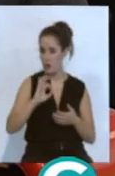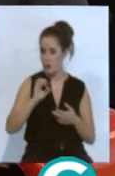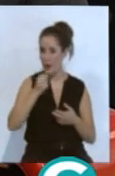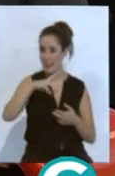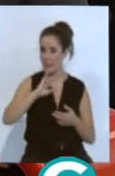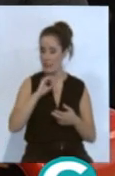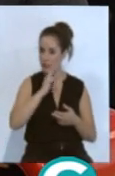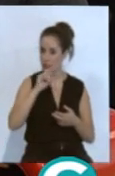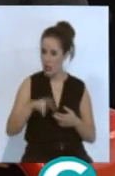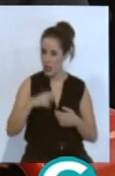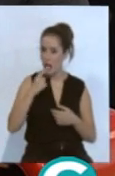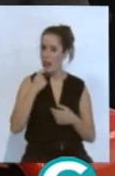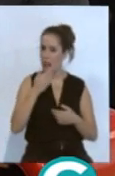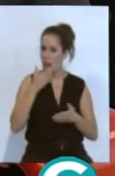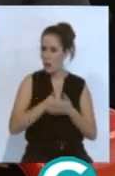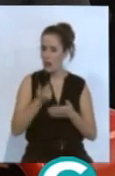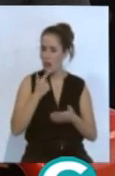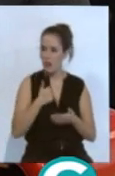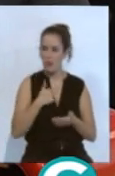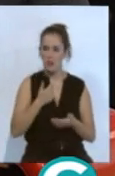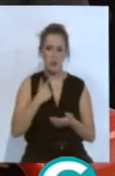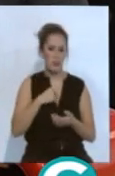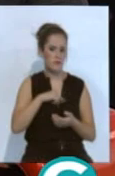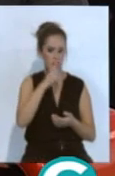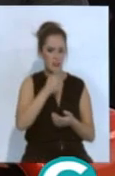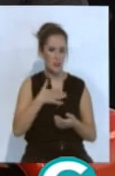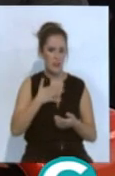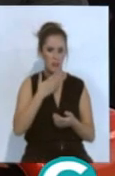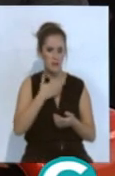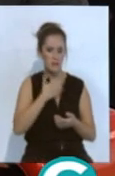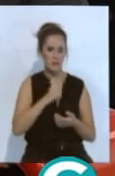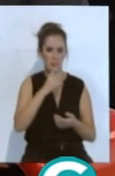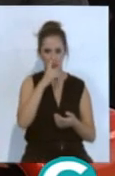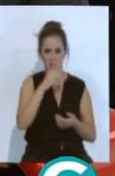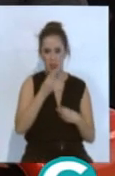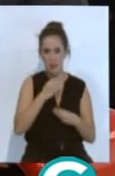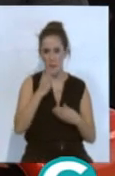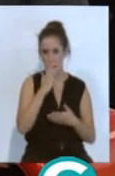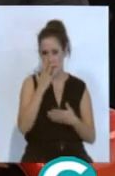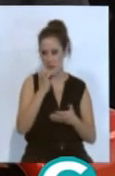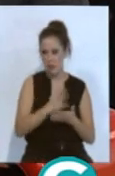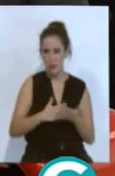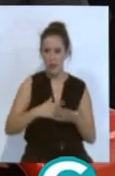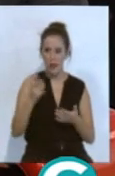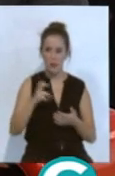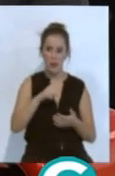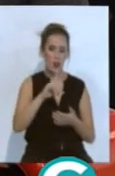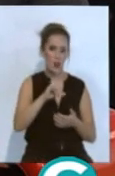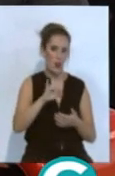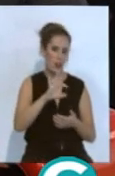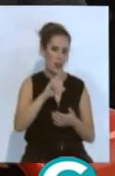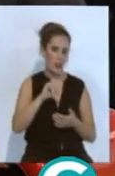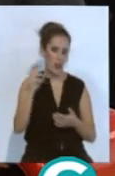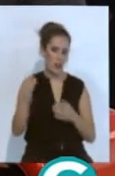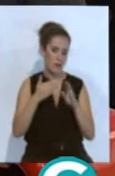él, la nómina. Se aburría, decía, si no tengo ganas de hacer este año el paso doble, digo, ¿por qué? Si lo hace muy bien. Y decía, es que ha venido Noli, otro día fuimos a